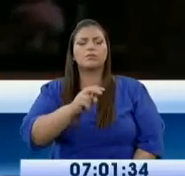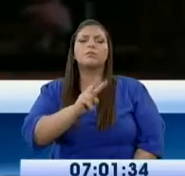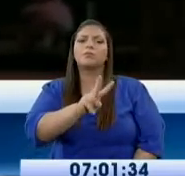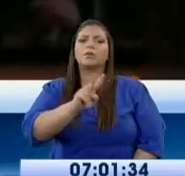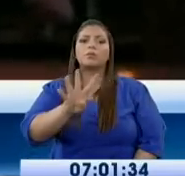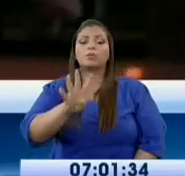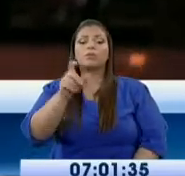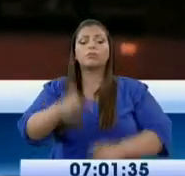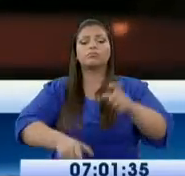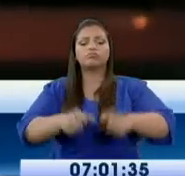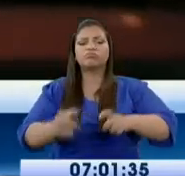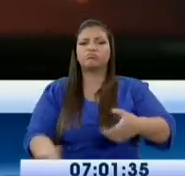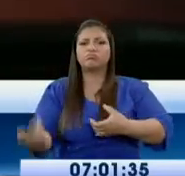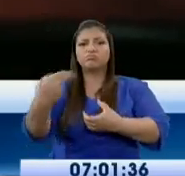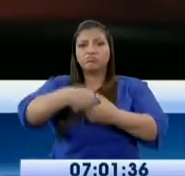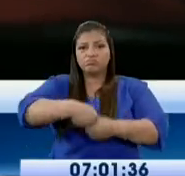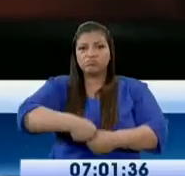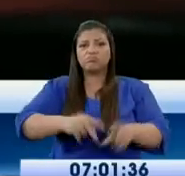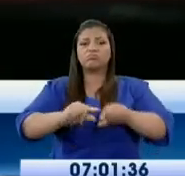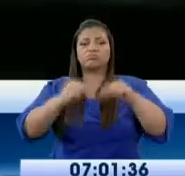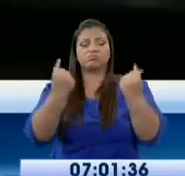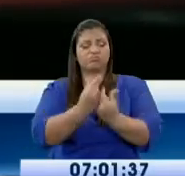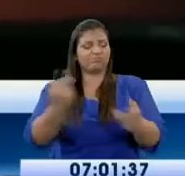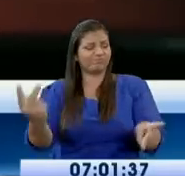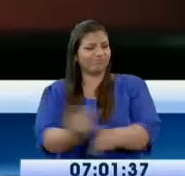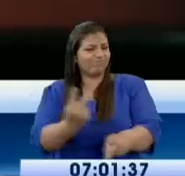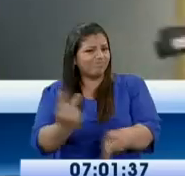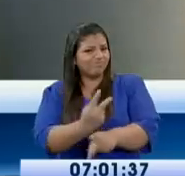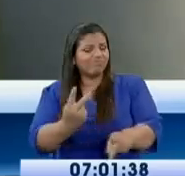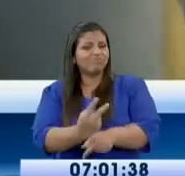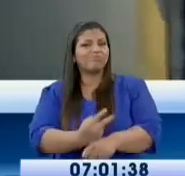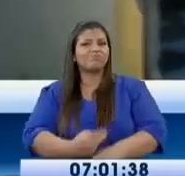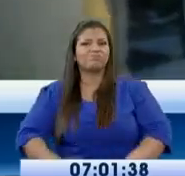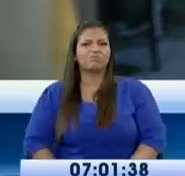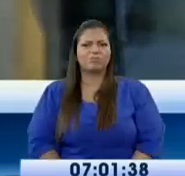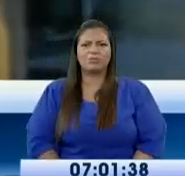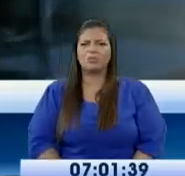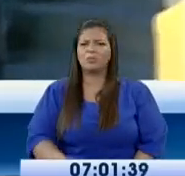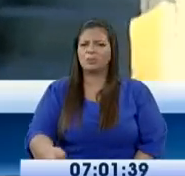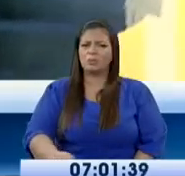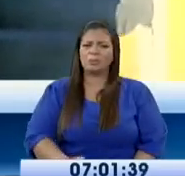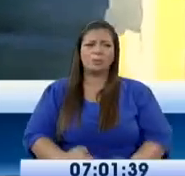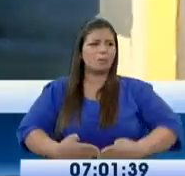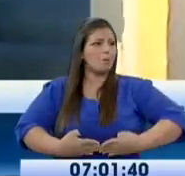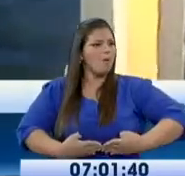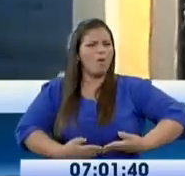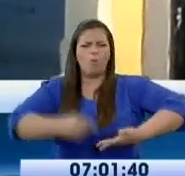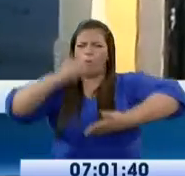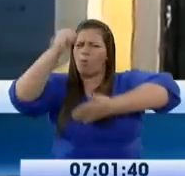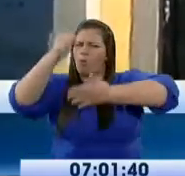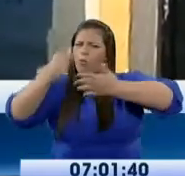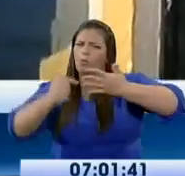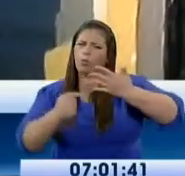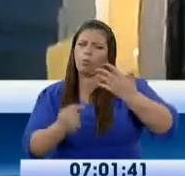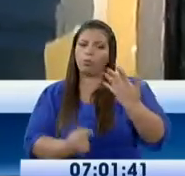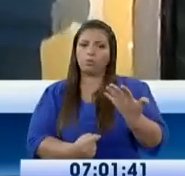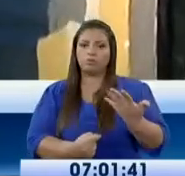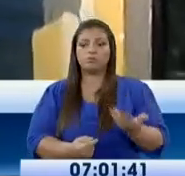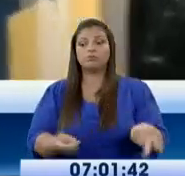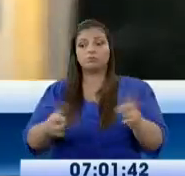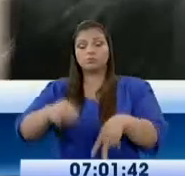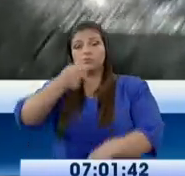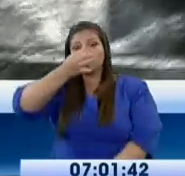pertenecer a una peligrosa banda delictiva dedicada a cometer un sinnúmero de delitos, mientras que en Santo Domingo asimismo se